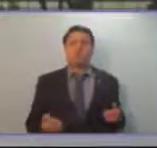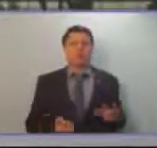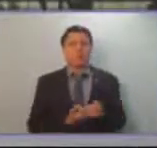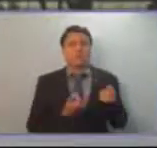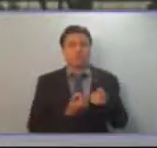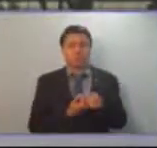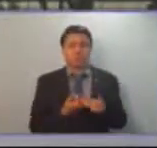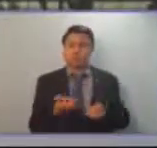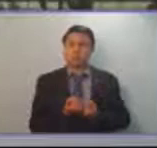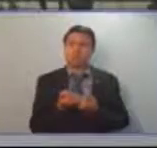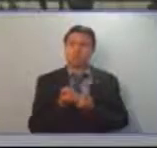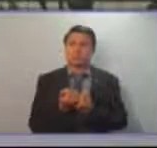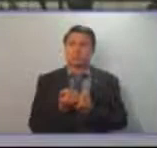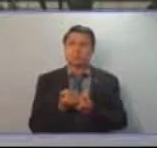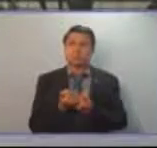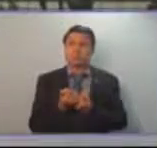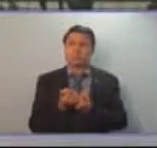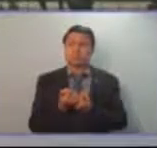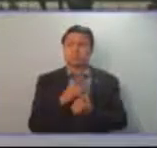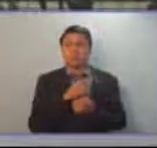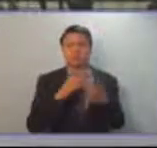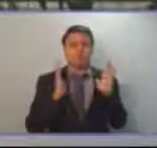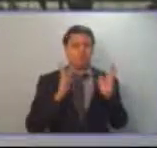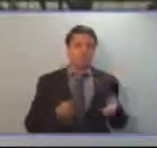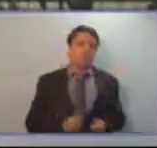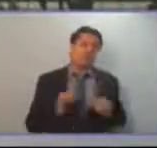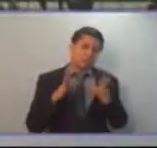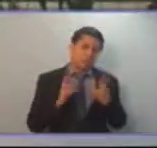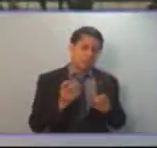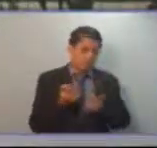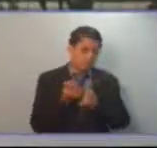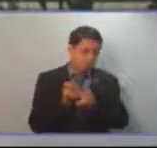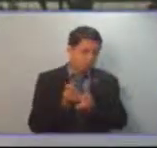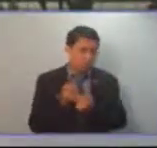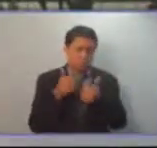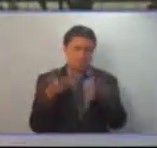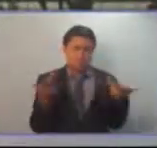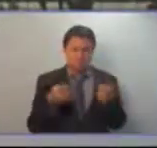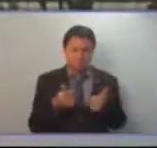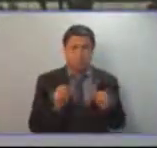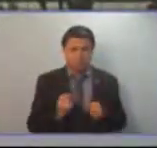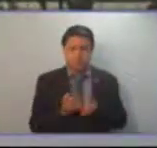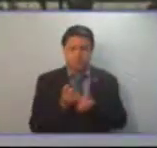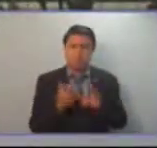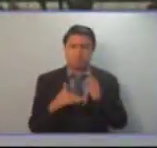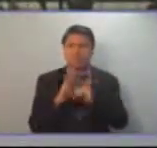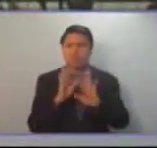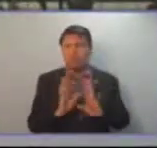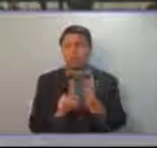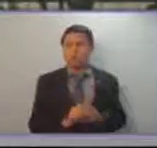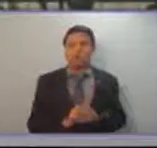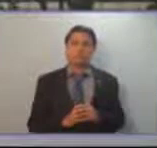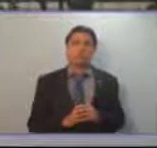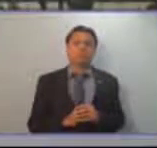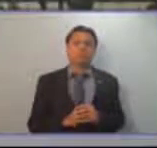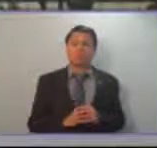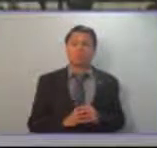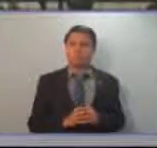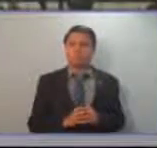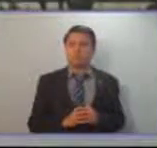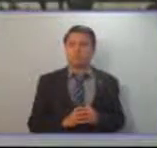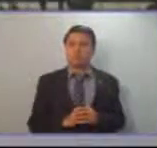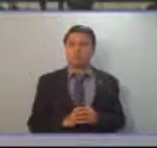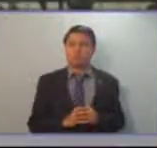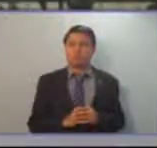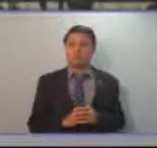reforzar el respaldo de un gobierno que esté haciendo bien las cosas y o